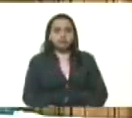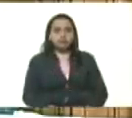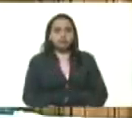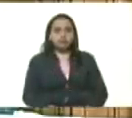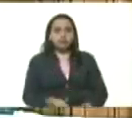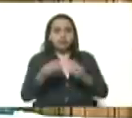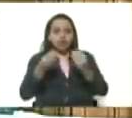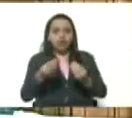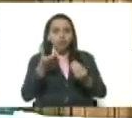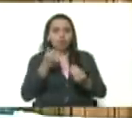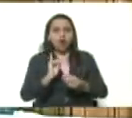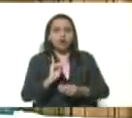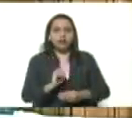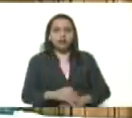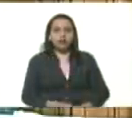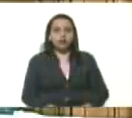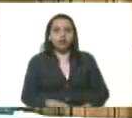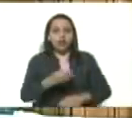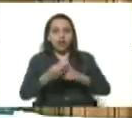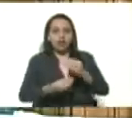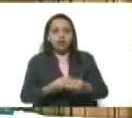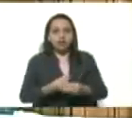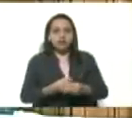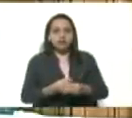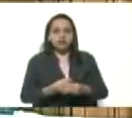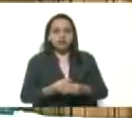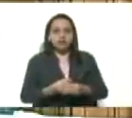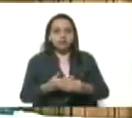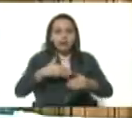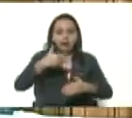cómo vamos a hacer para avanzar